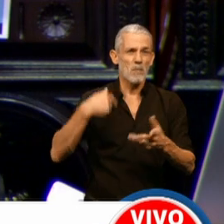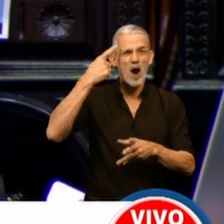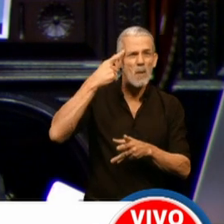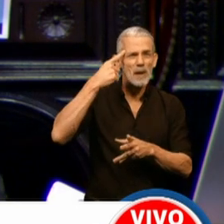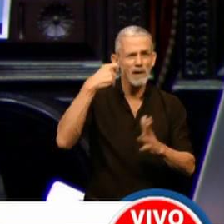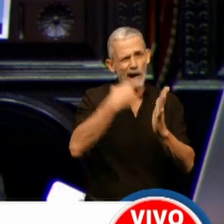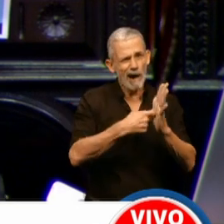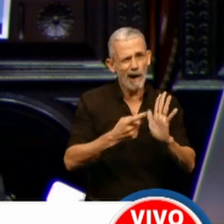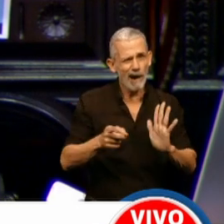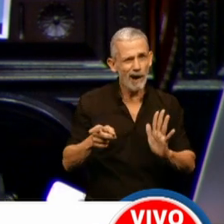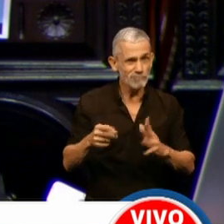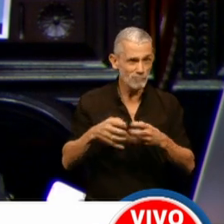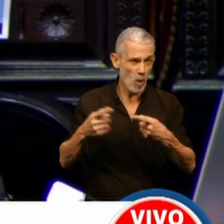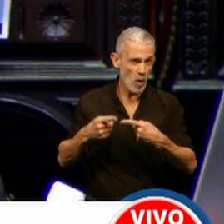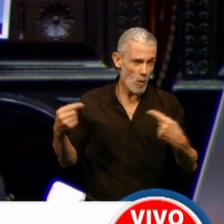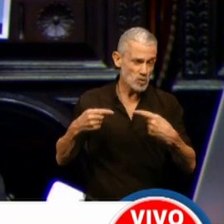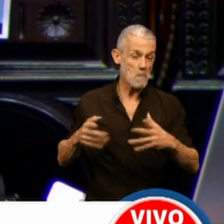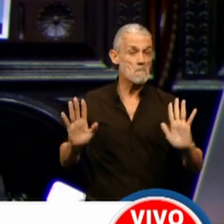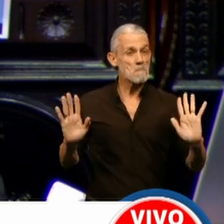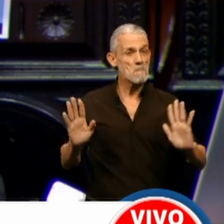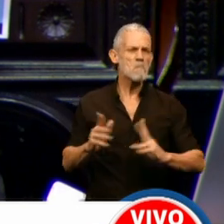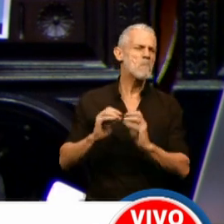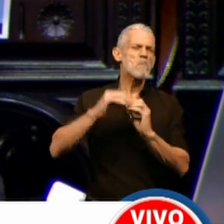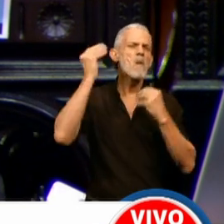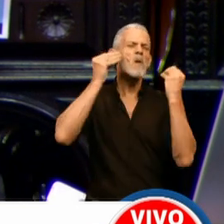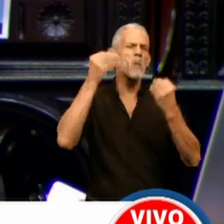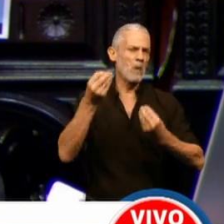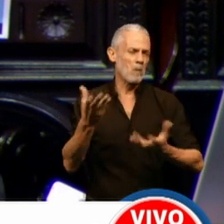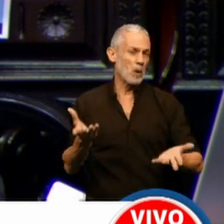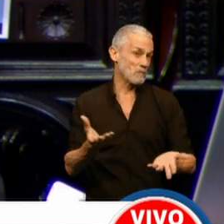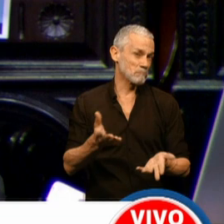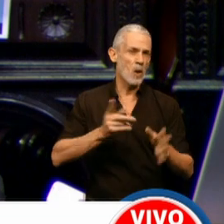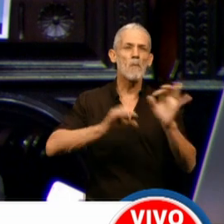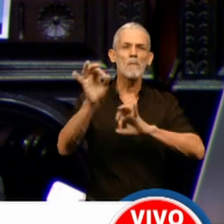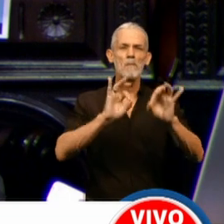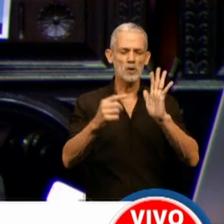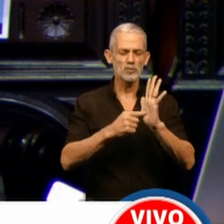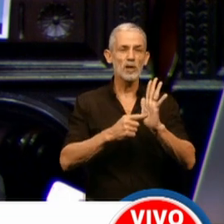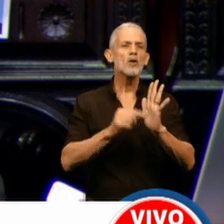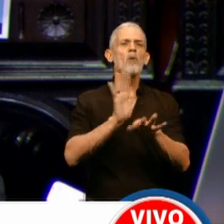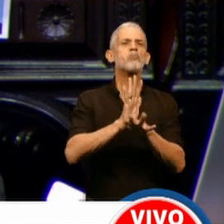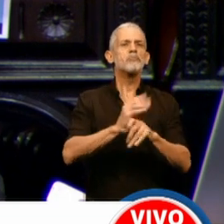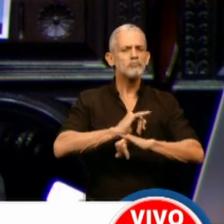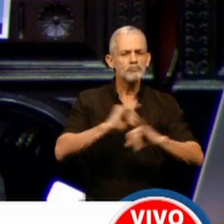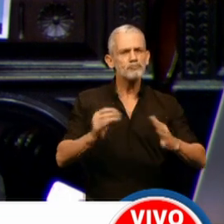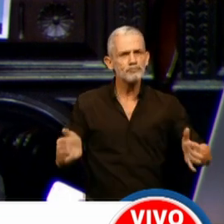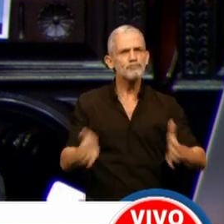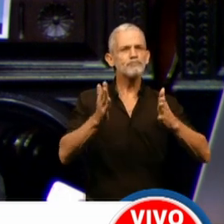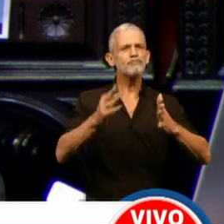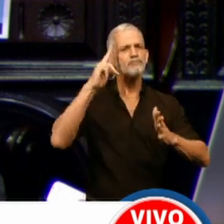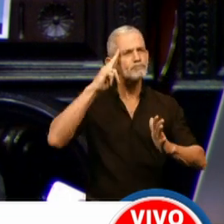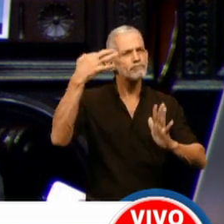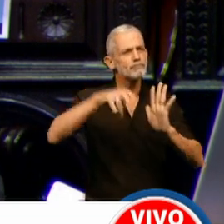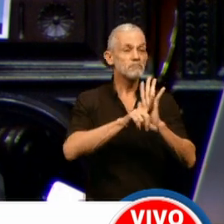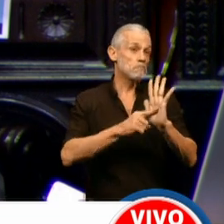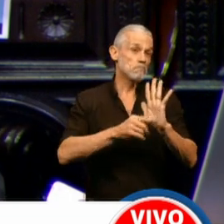cumplirla si no no habría motivo de preocupación porque el proyecto incentiva precisamente a ese cumplimiento